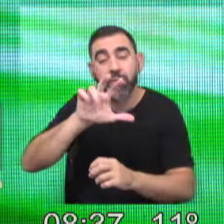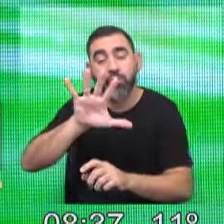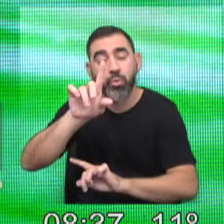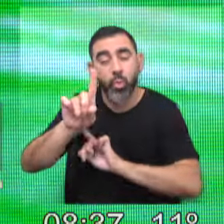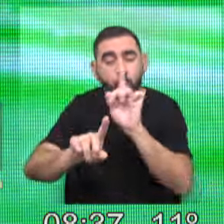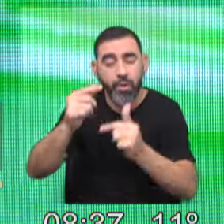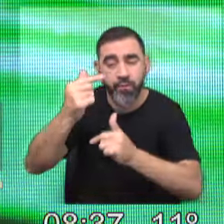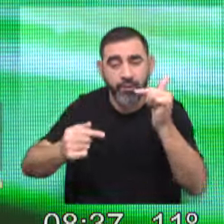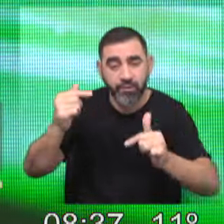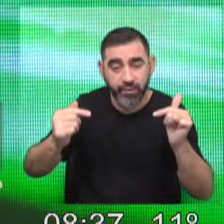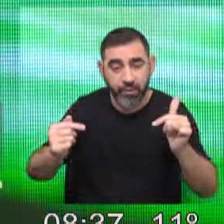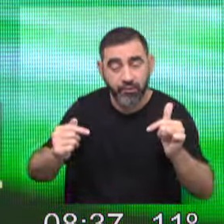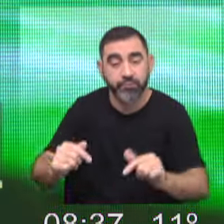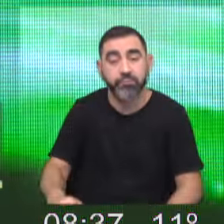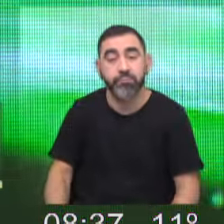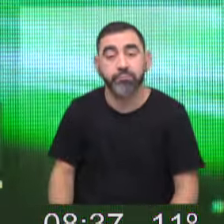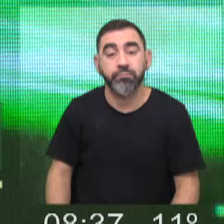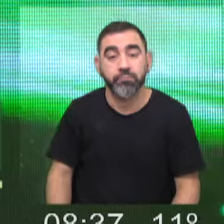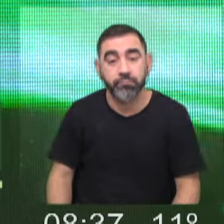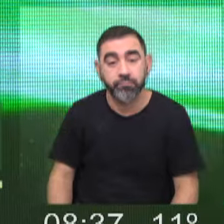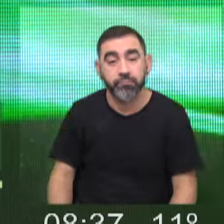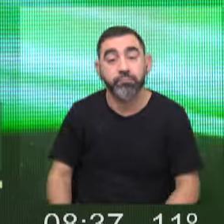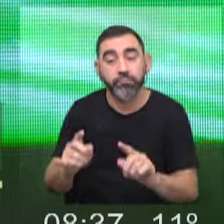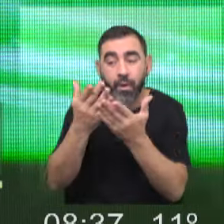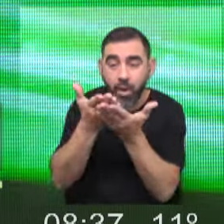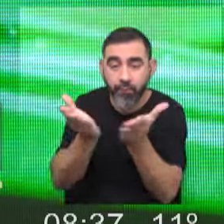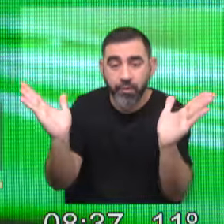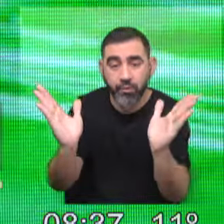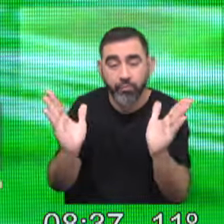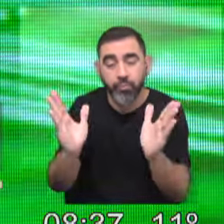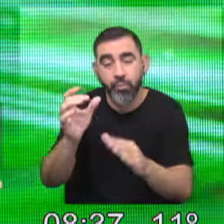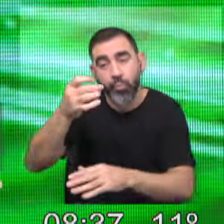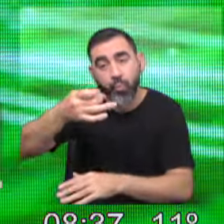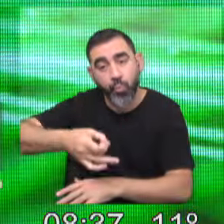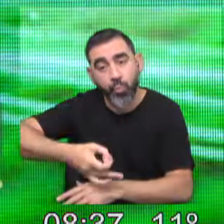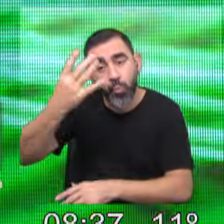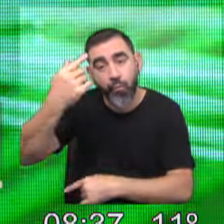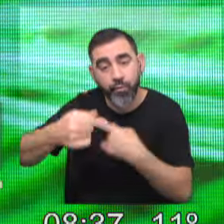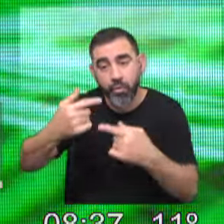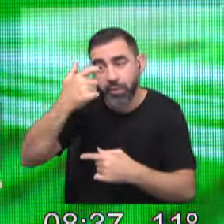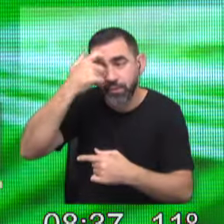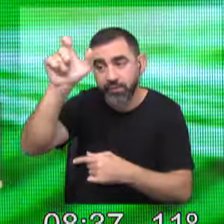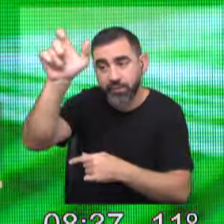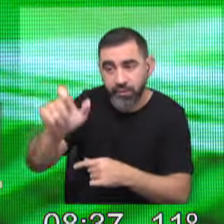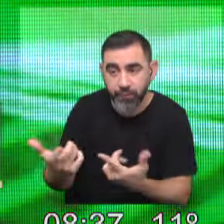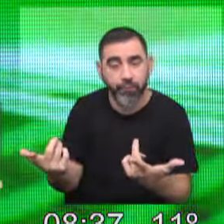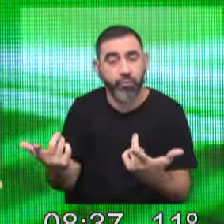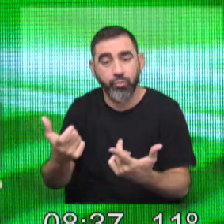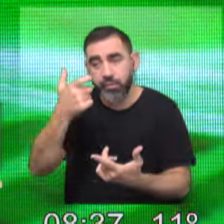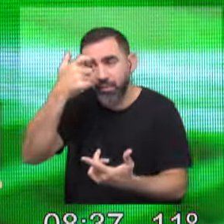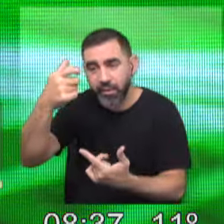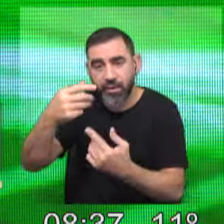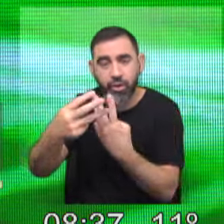rectores, más, y lo vamos a hacer abierto, académicos y cientistas y